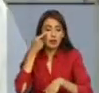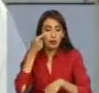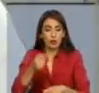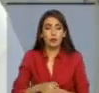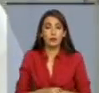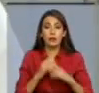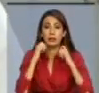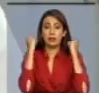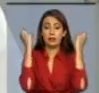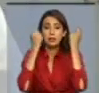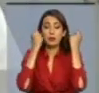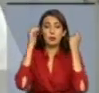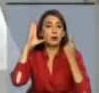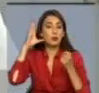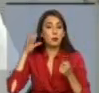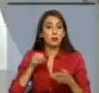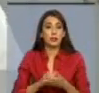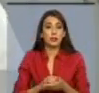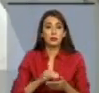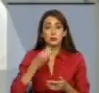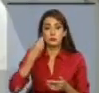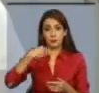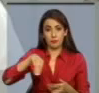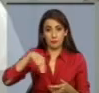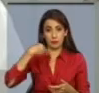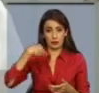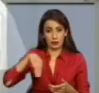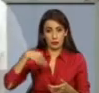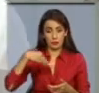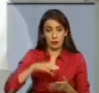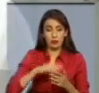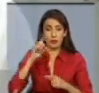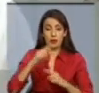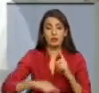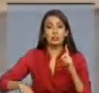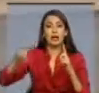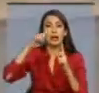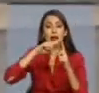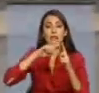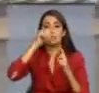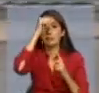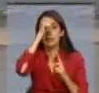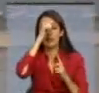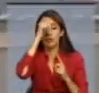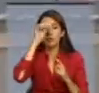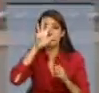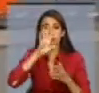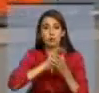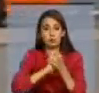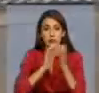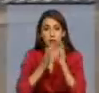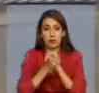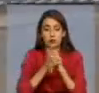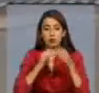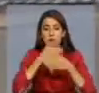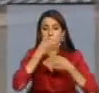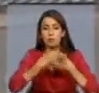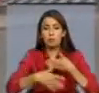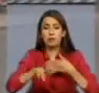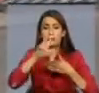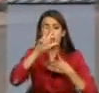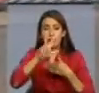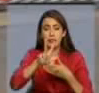controles se realizarán desde el miércoles 1 al domingo 5 de noviembre. Está previsto que más de